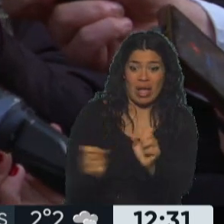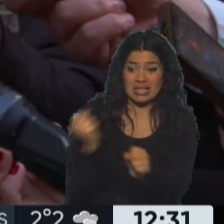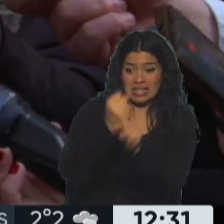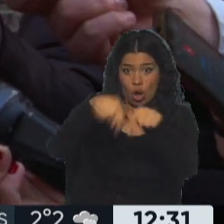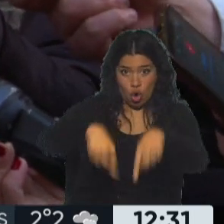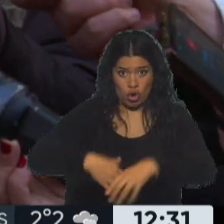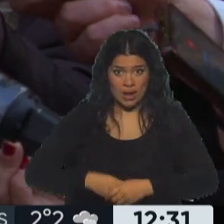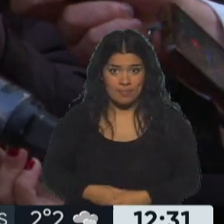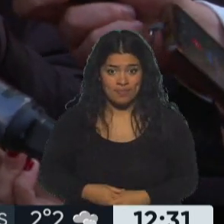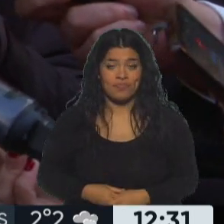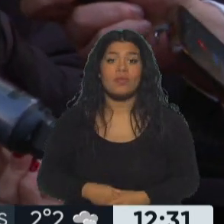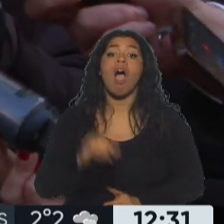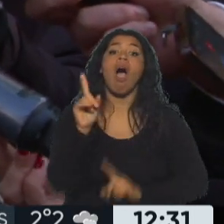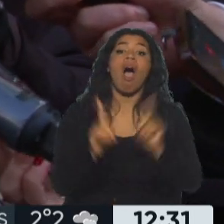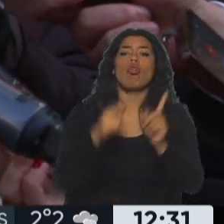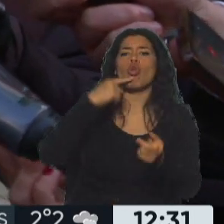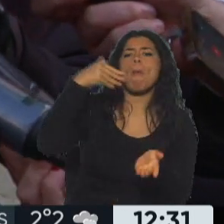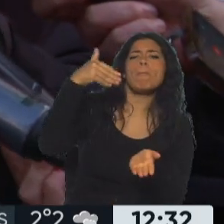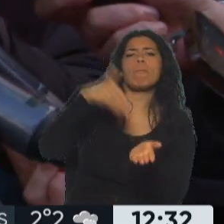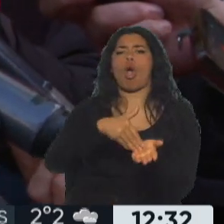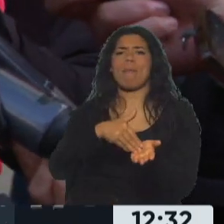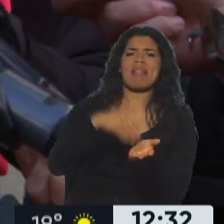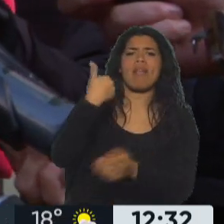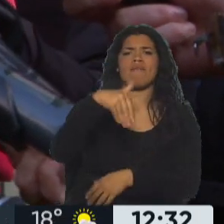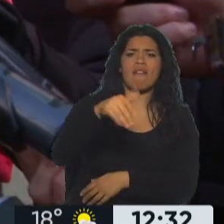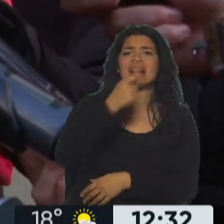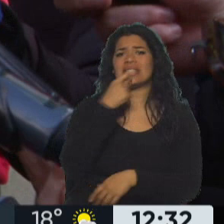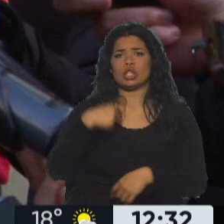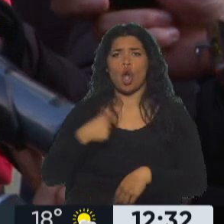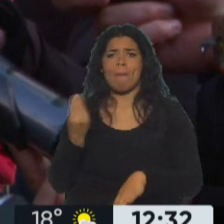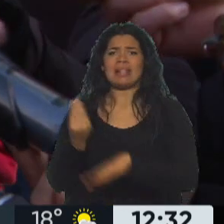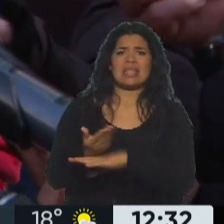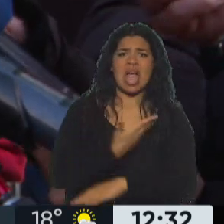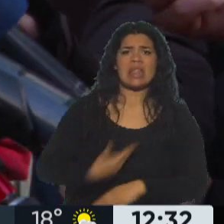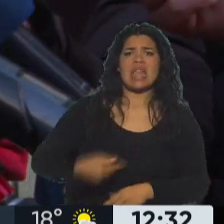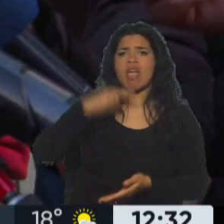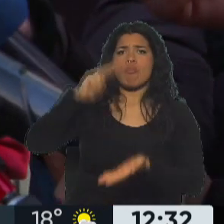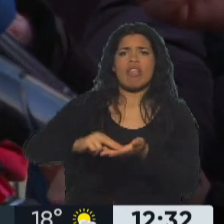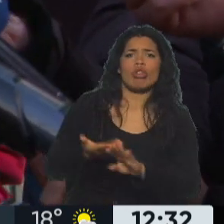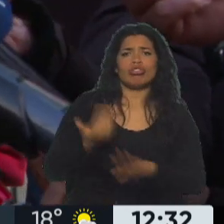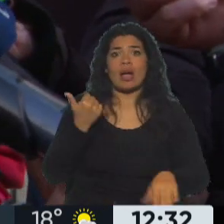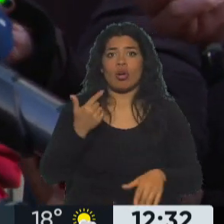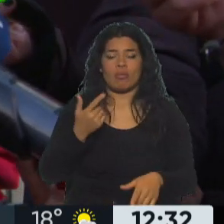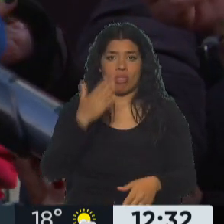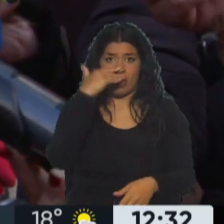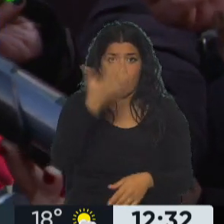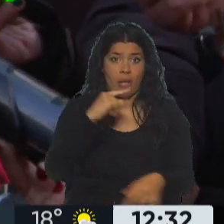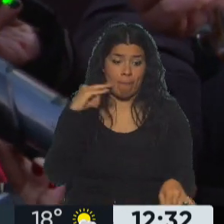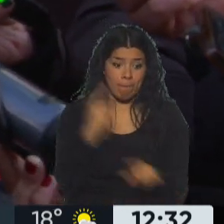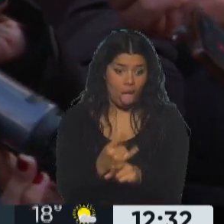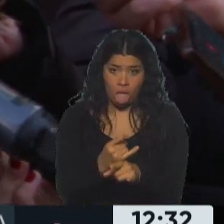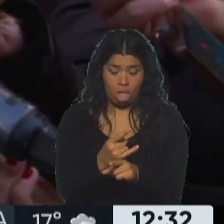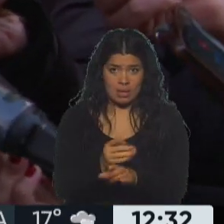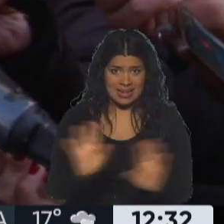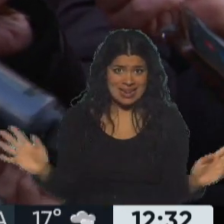así aquellos que prometieron sacarlo y que terminaron su mandato duplicando la cantidad de trabajadores y